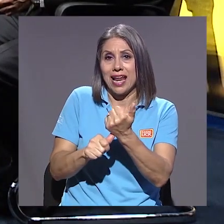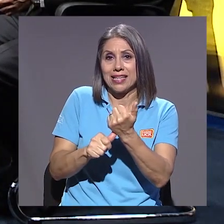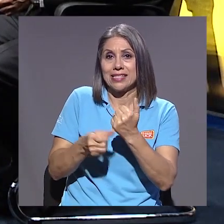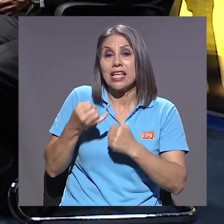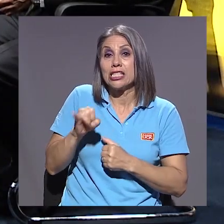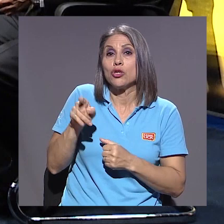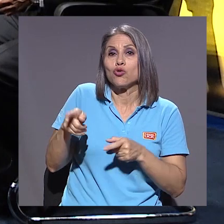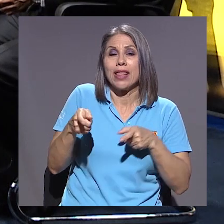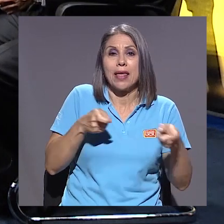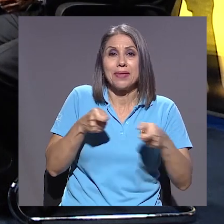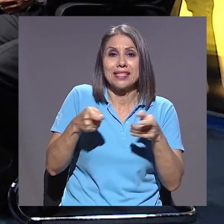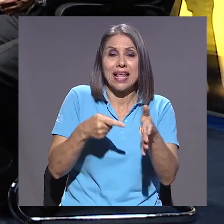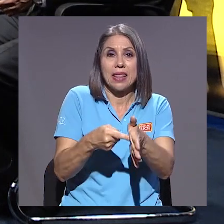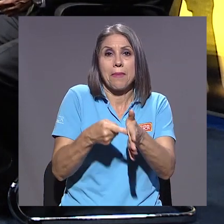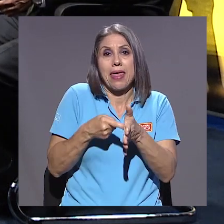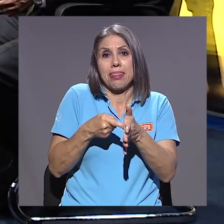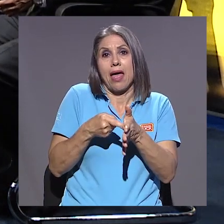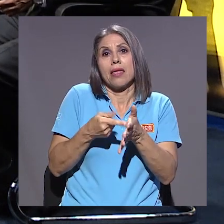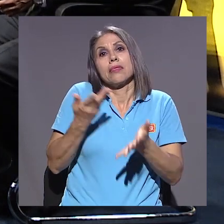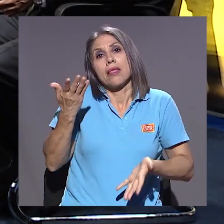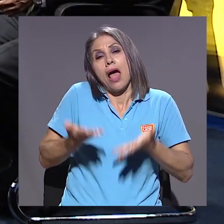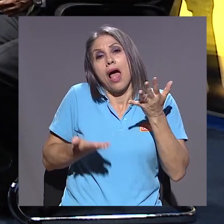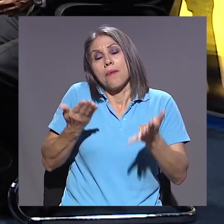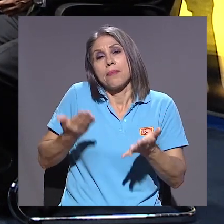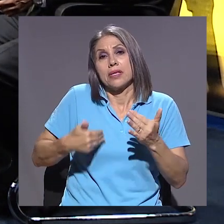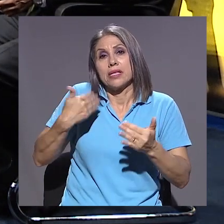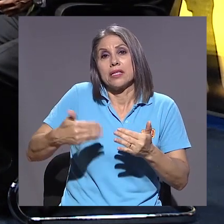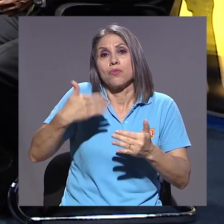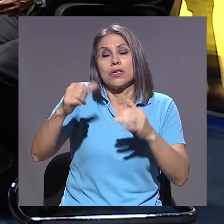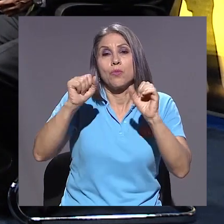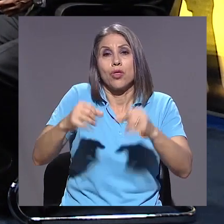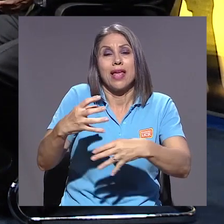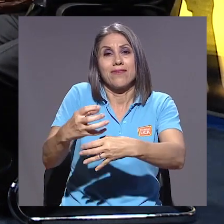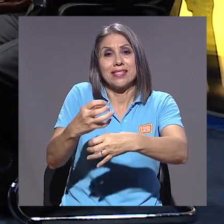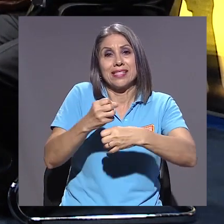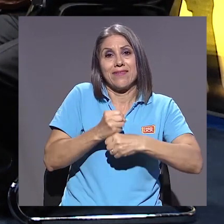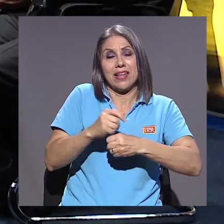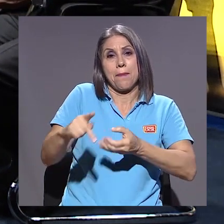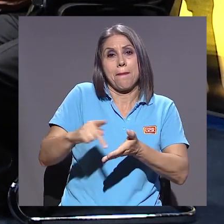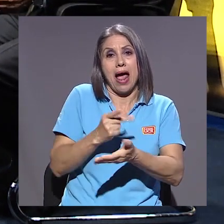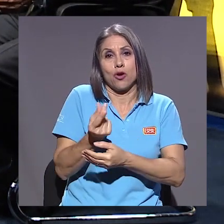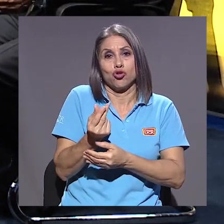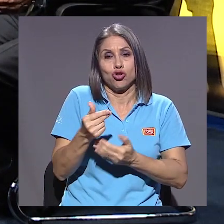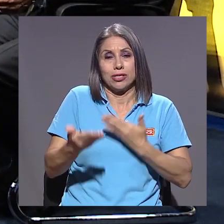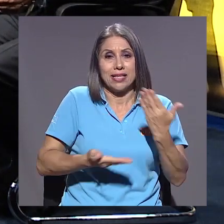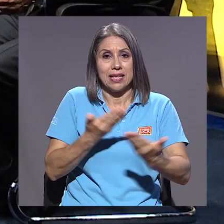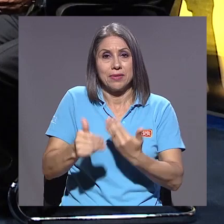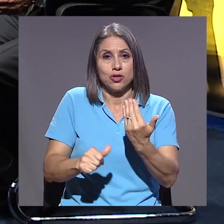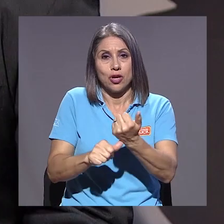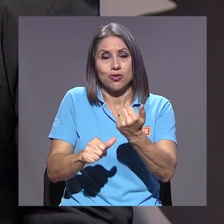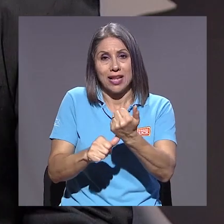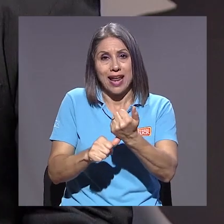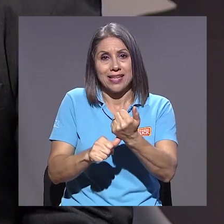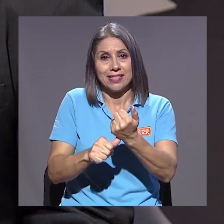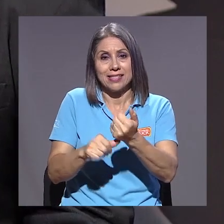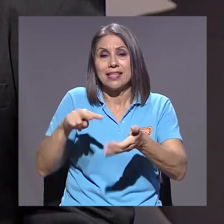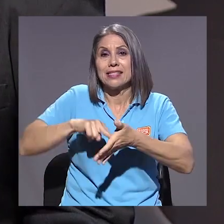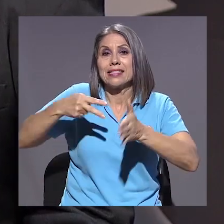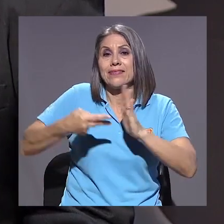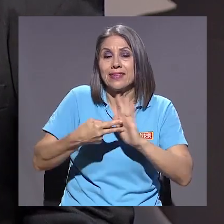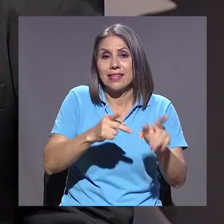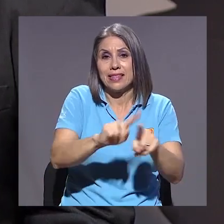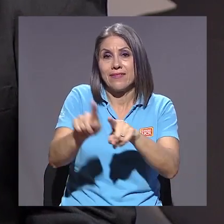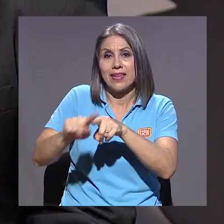podría eventualmente recibir pagos de servicios auxiliares. Esto lo que abre un panorama, una posibilidad, es de que